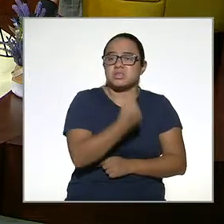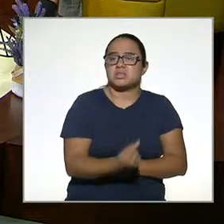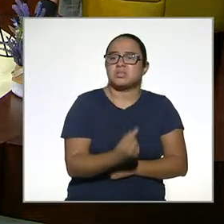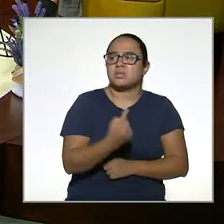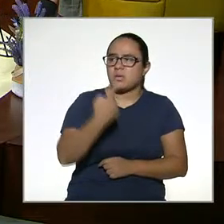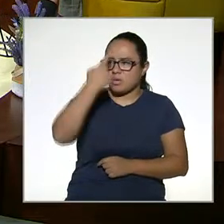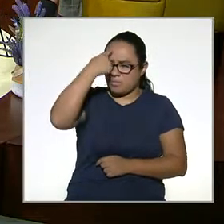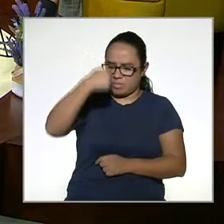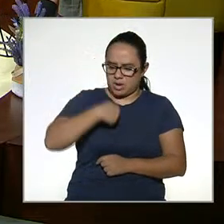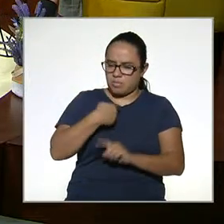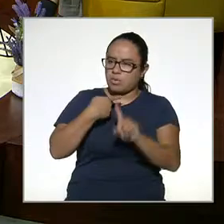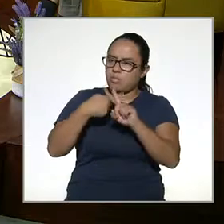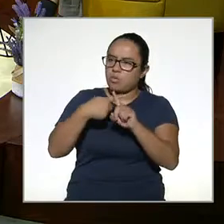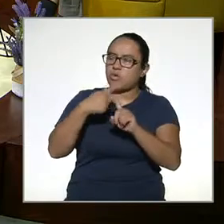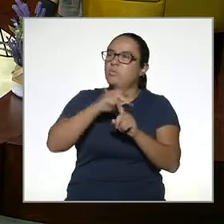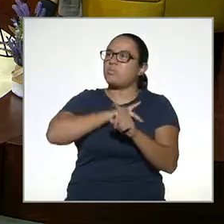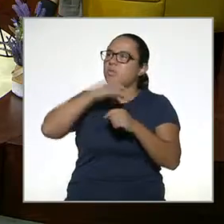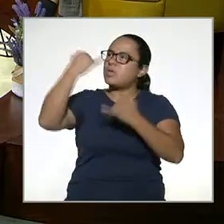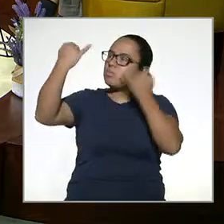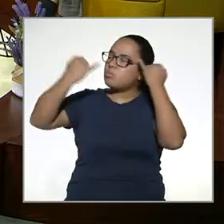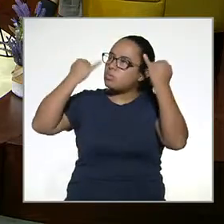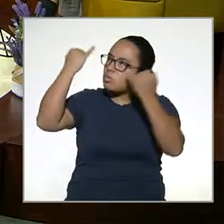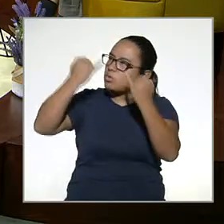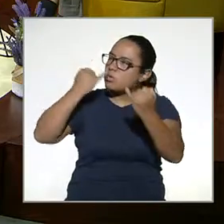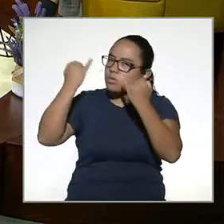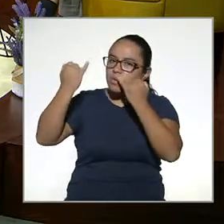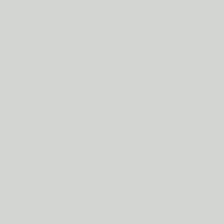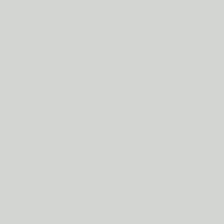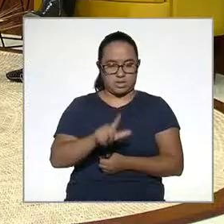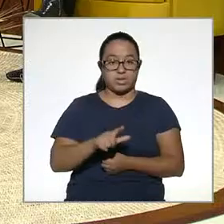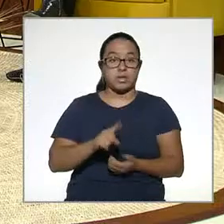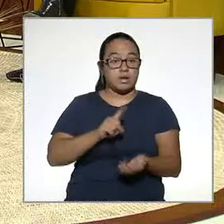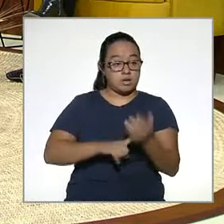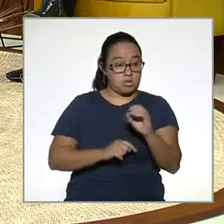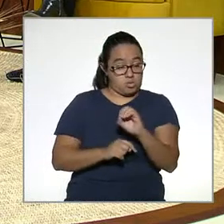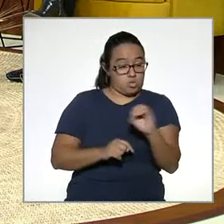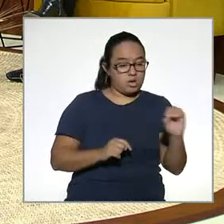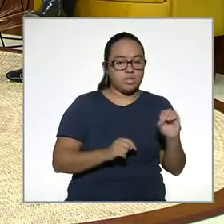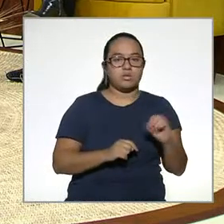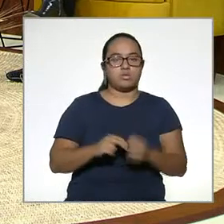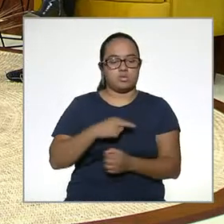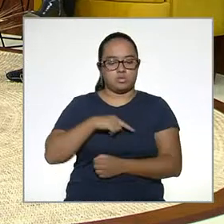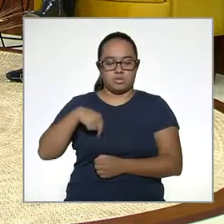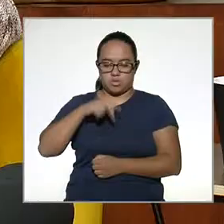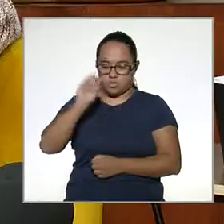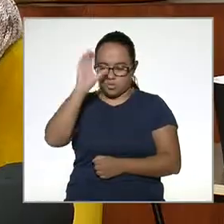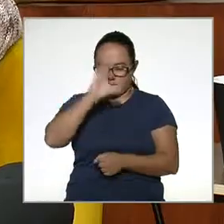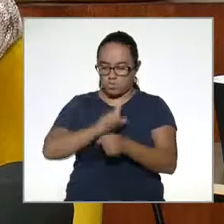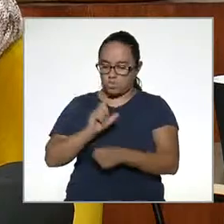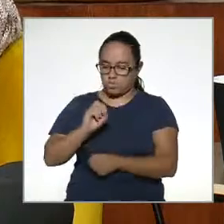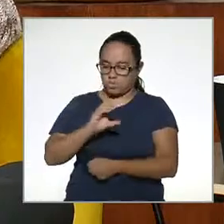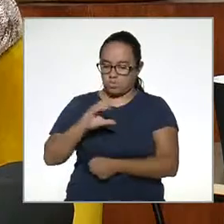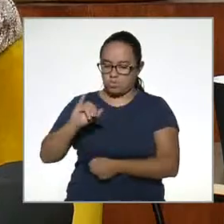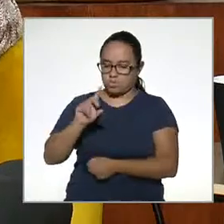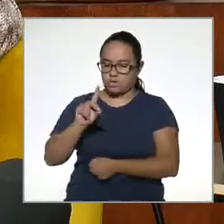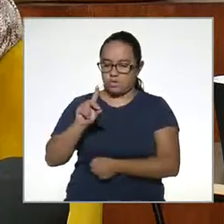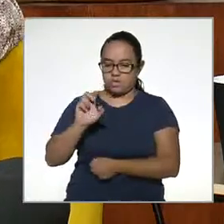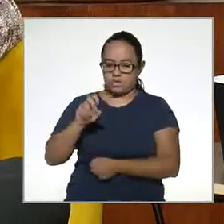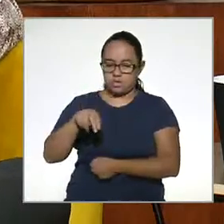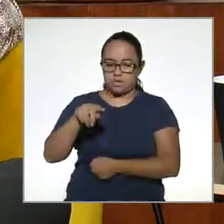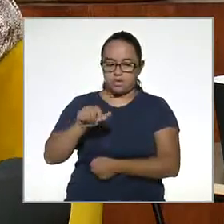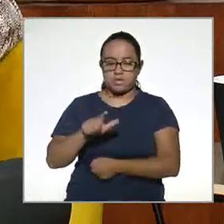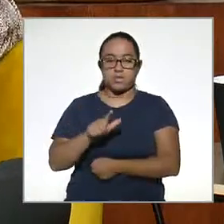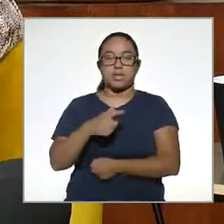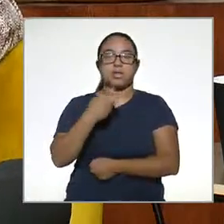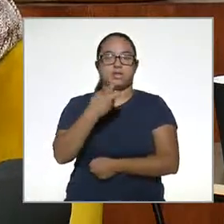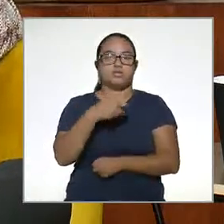construcción o de creación de un mundo que lo constituye en su ser niño. Nuestra cultura occidental tiene un modelo que eso es lo